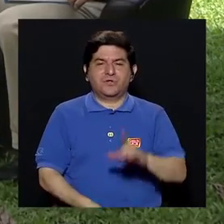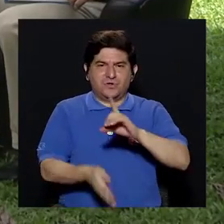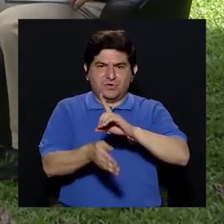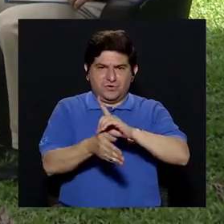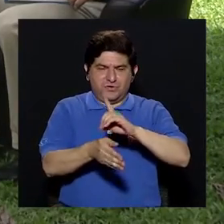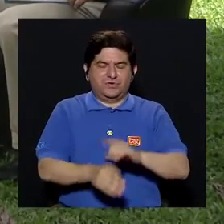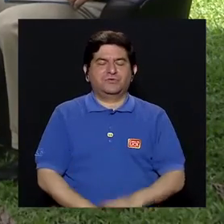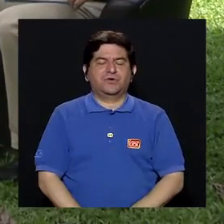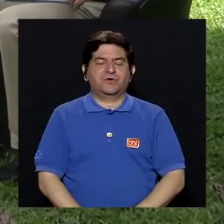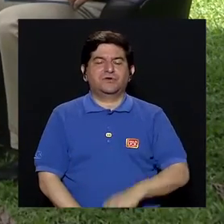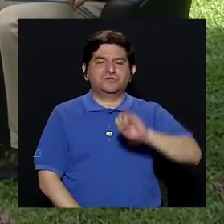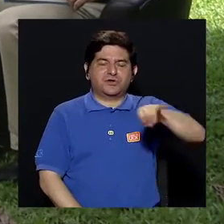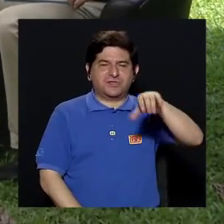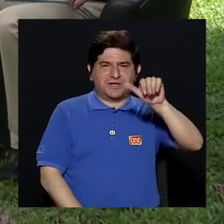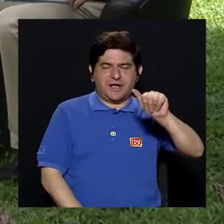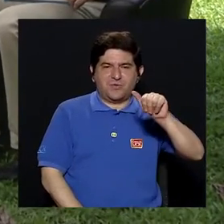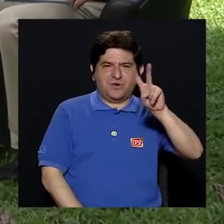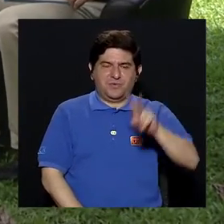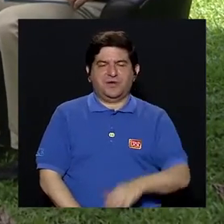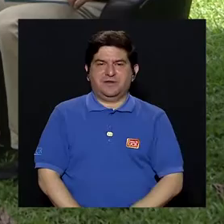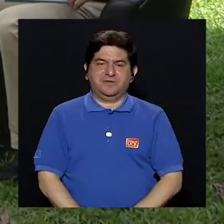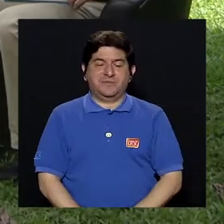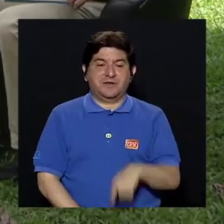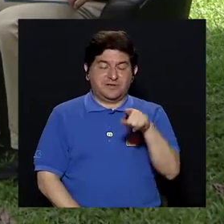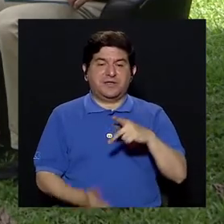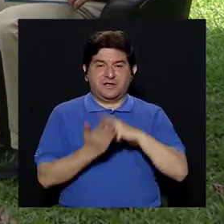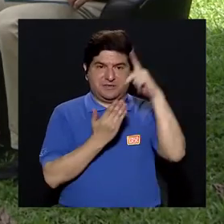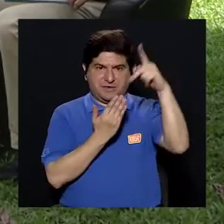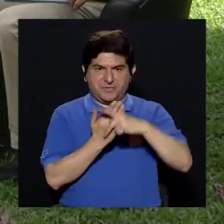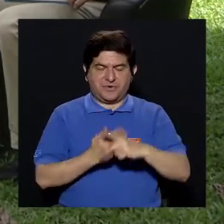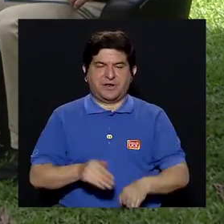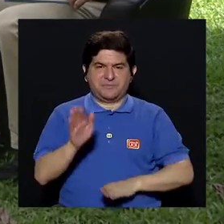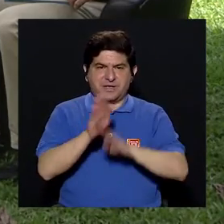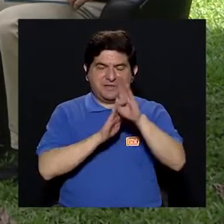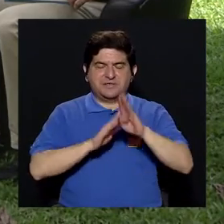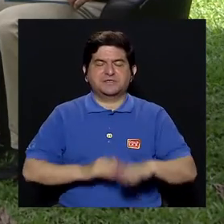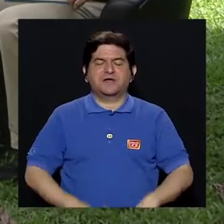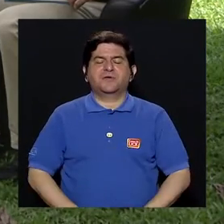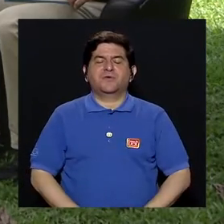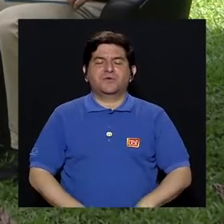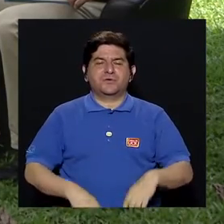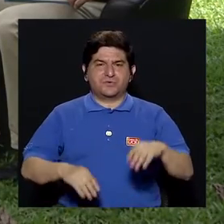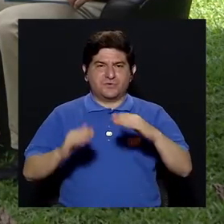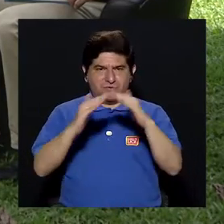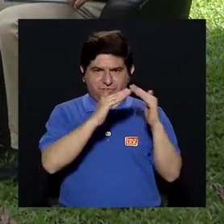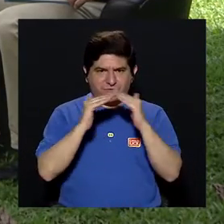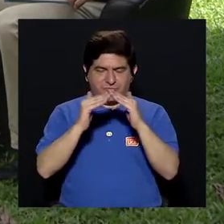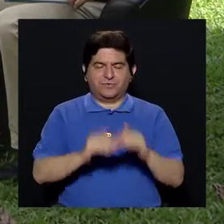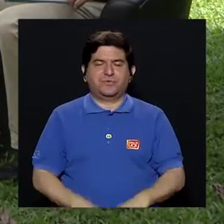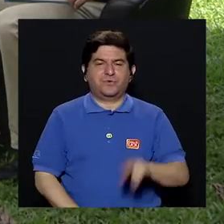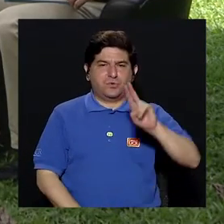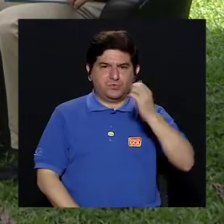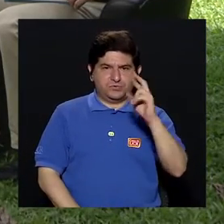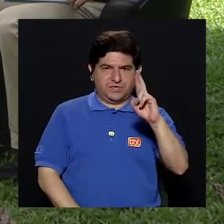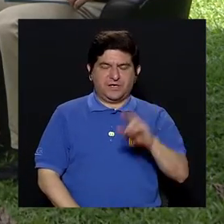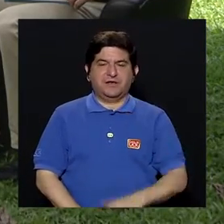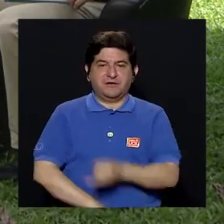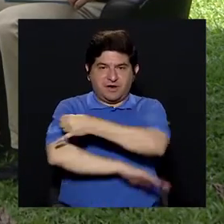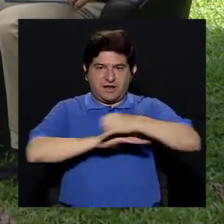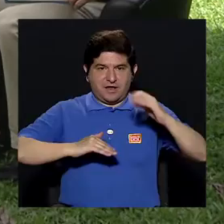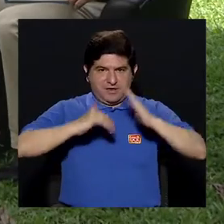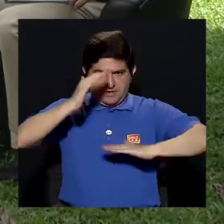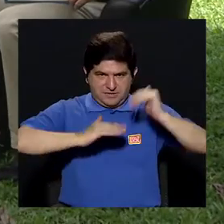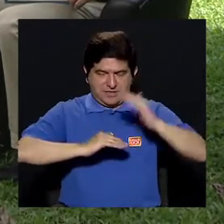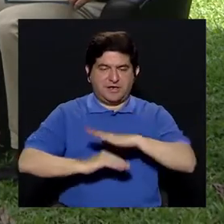Valverde, ingeniero civil e investigador en el Programa de Desarrollo Urbano Sostenible de la Universidad de Costa Rica, y el doctor Esteban